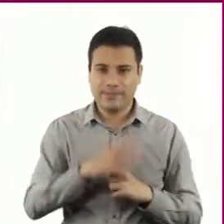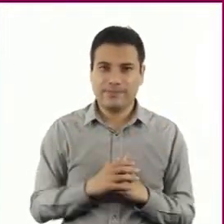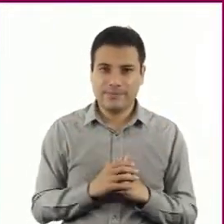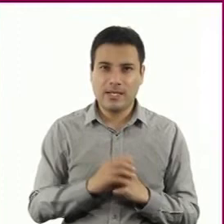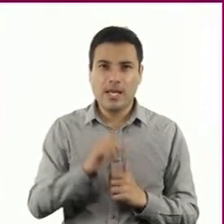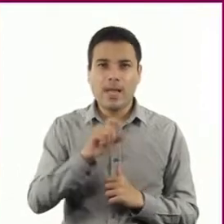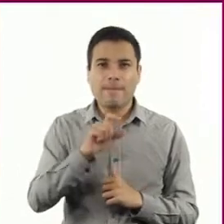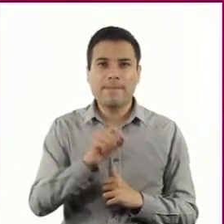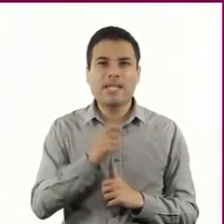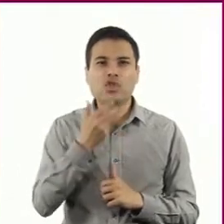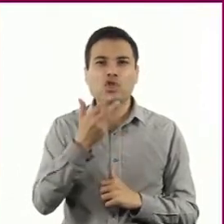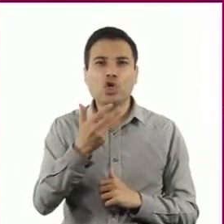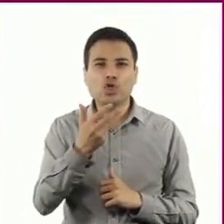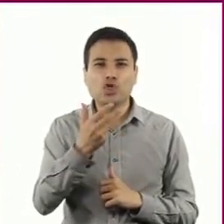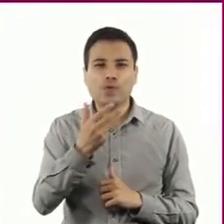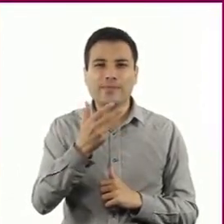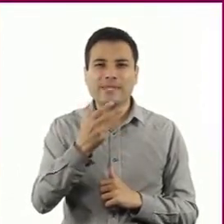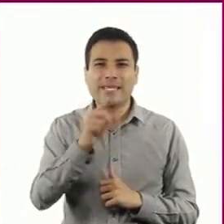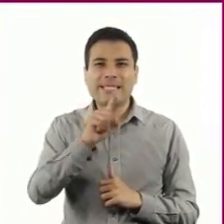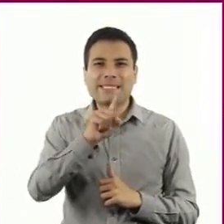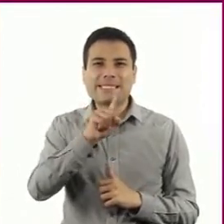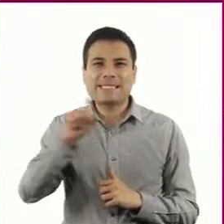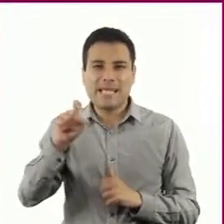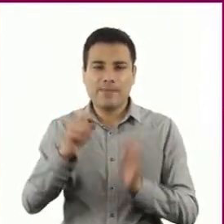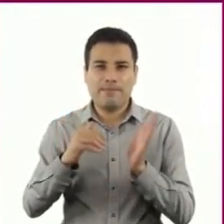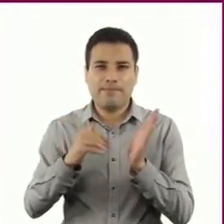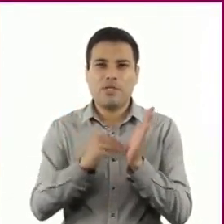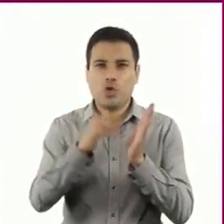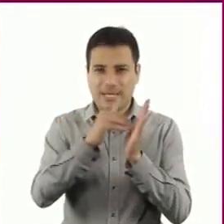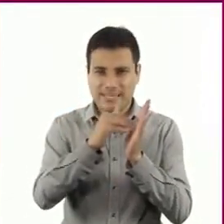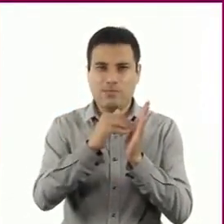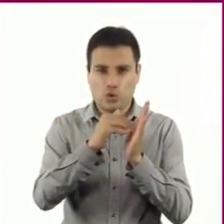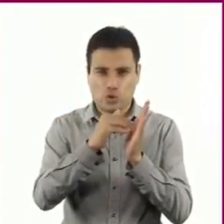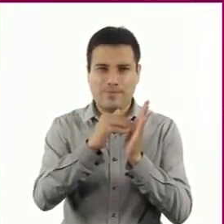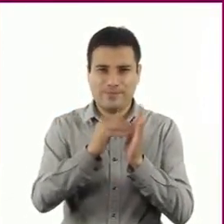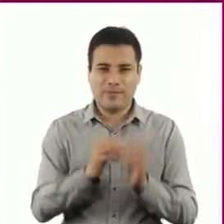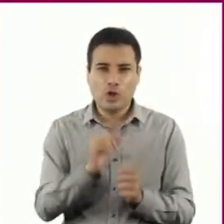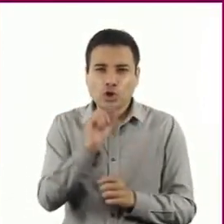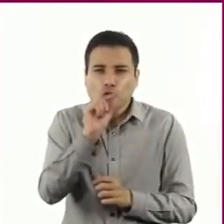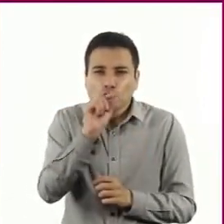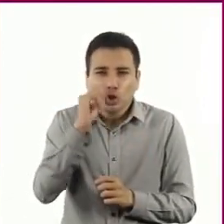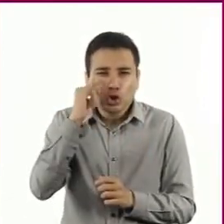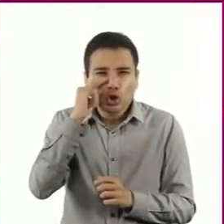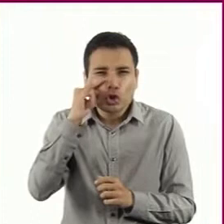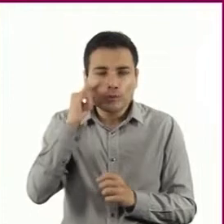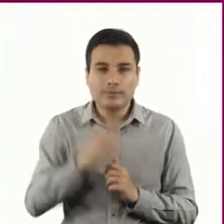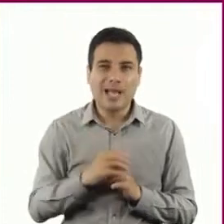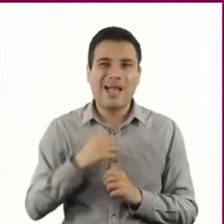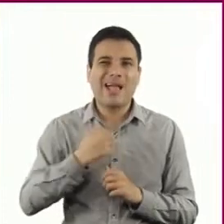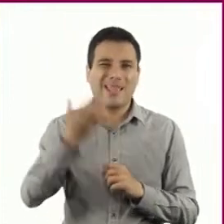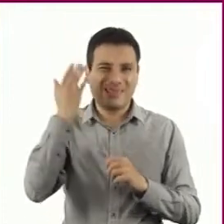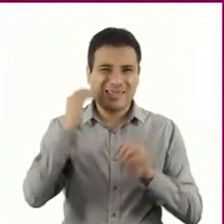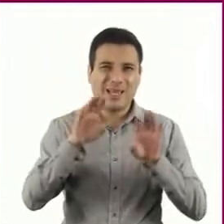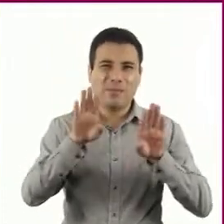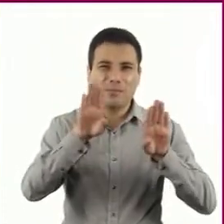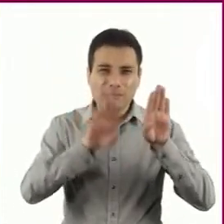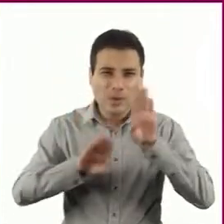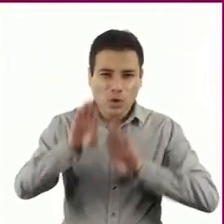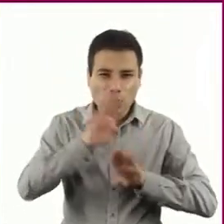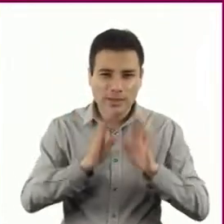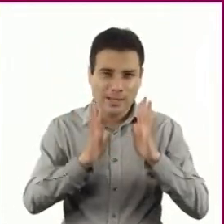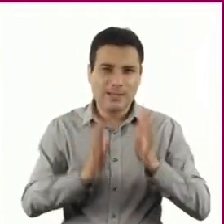de metros. Ah, maestro, y ahora que recuerdo, en mis clases de biología pudimos ver microorganismos